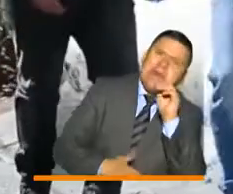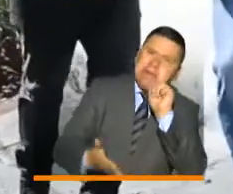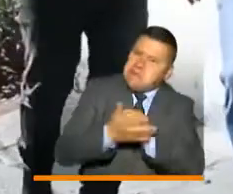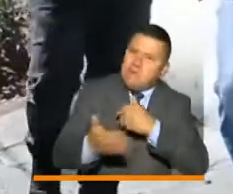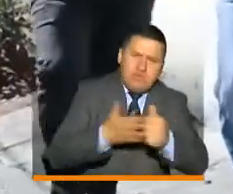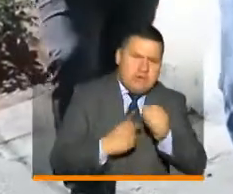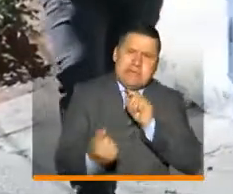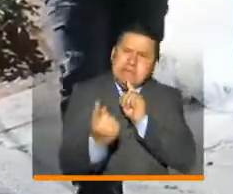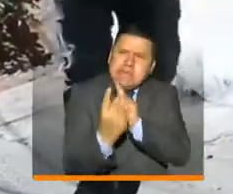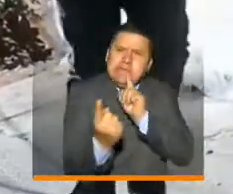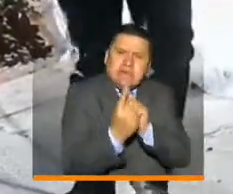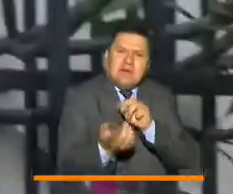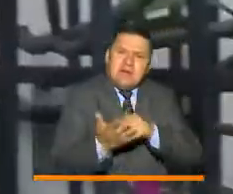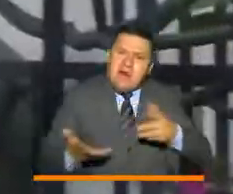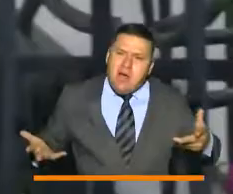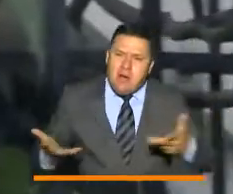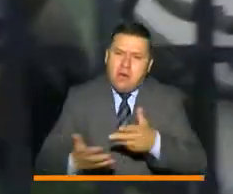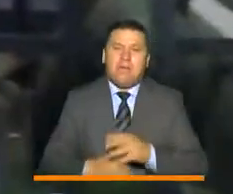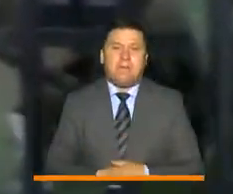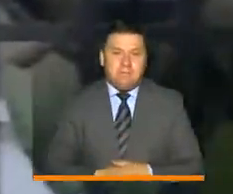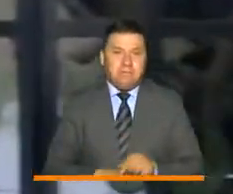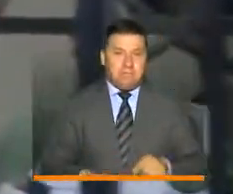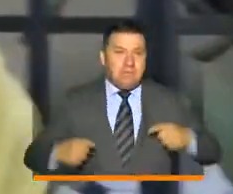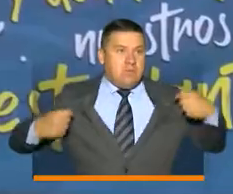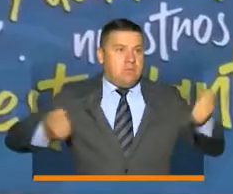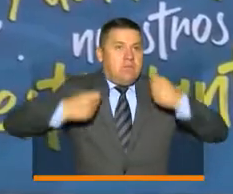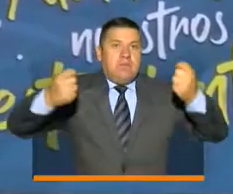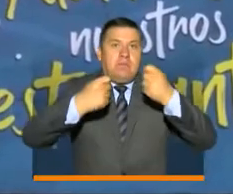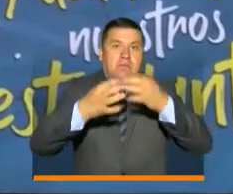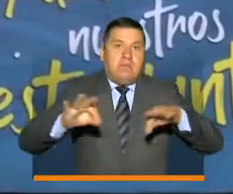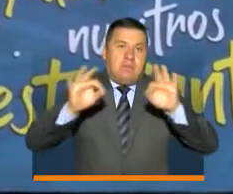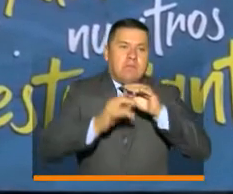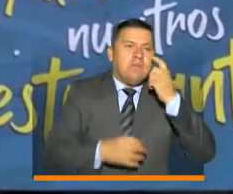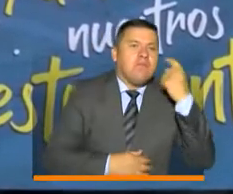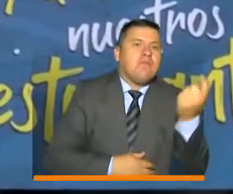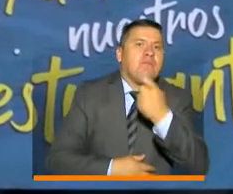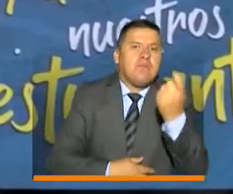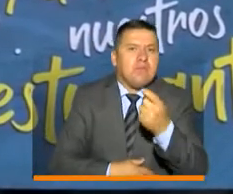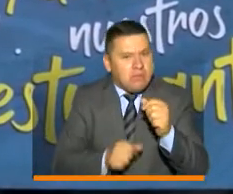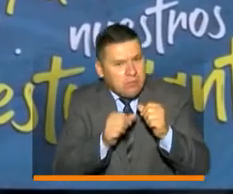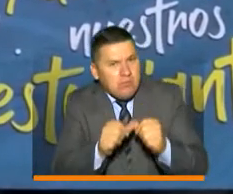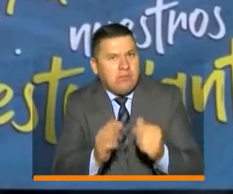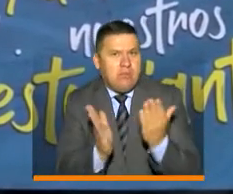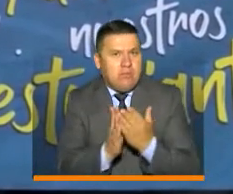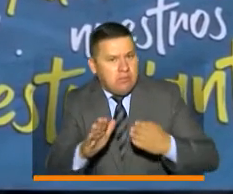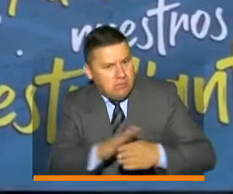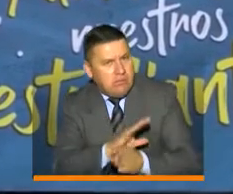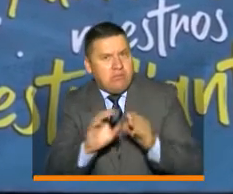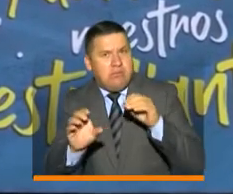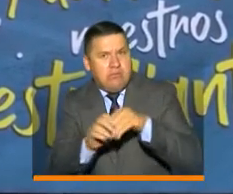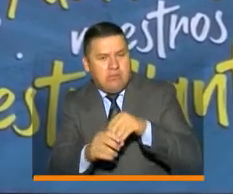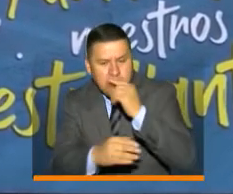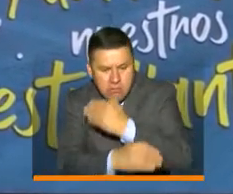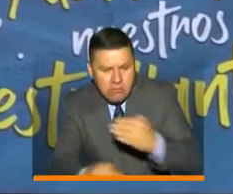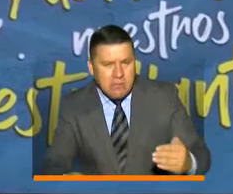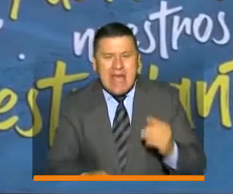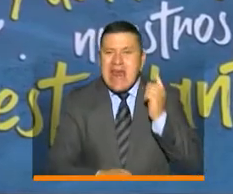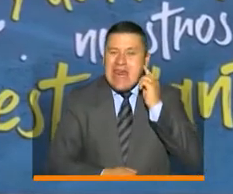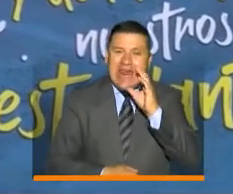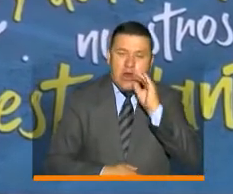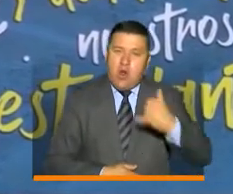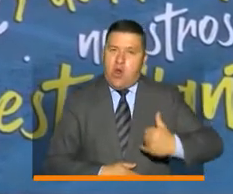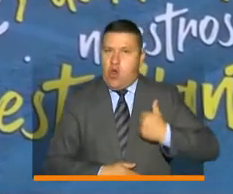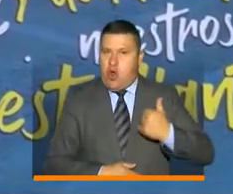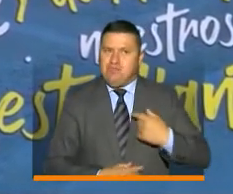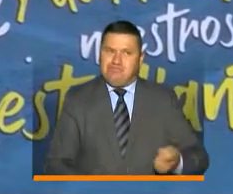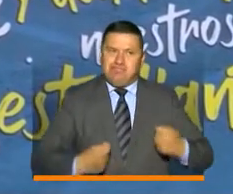qué podemos ayudar. Esta campaña es una campaña que busca la permanencia educativa de todos los niños, niñas y